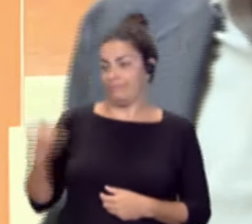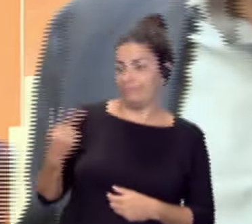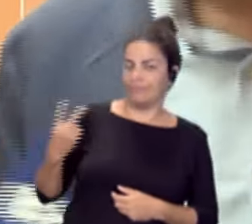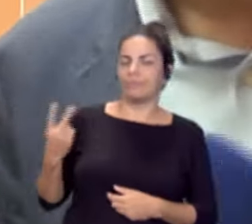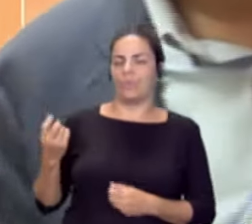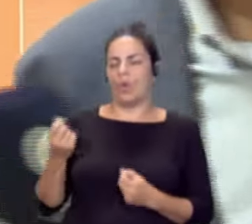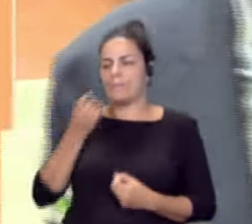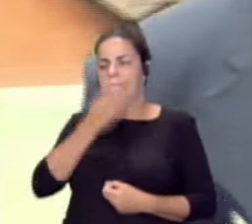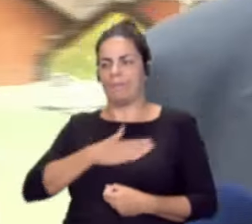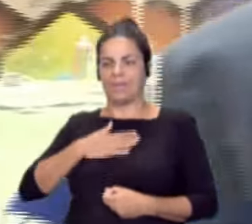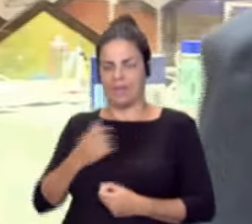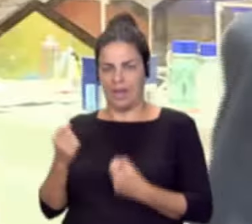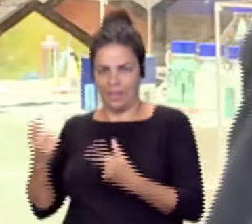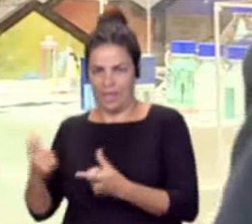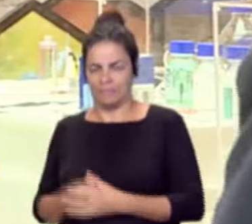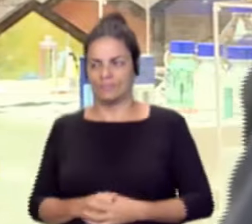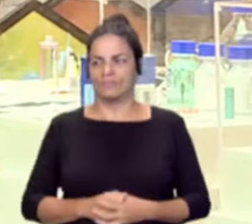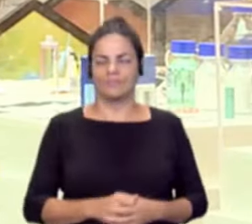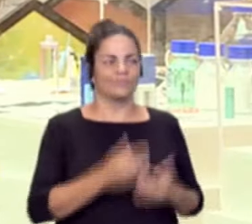gracias.